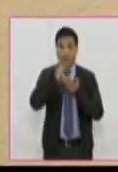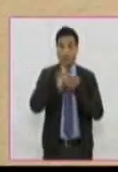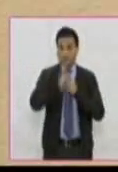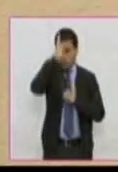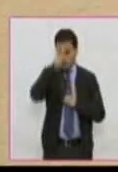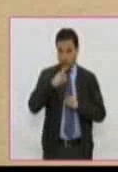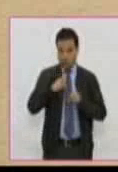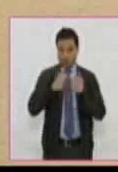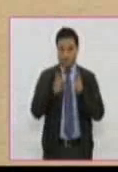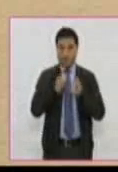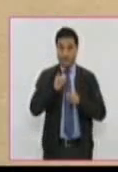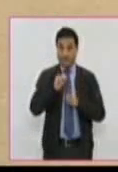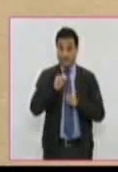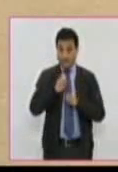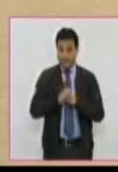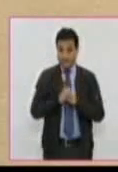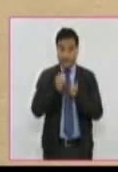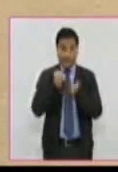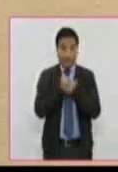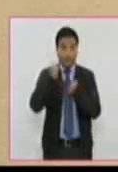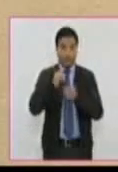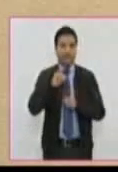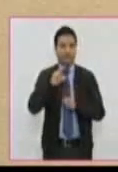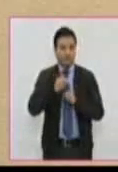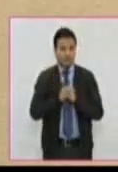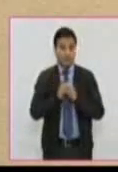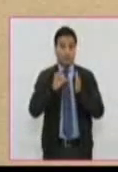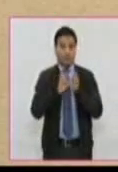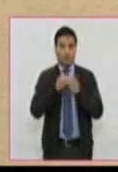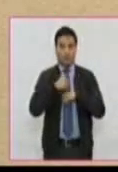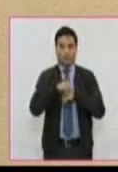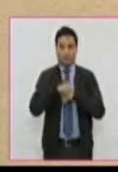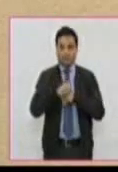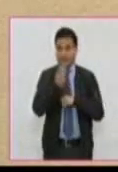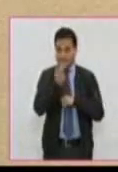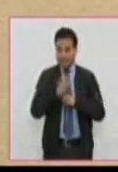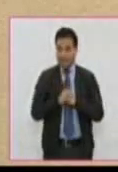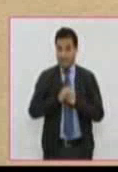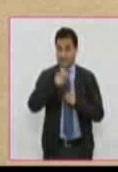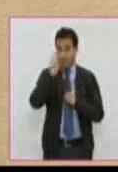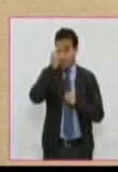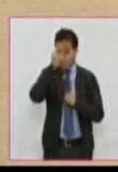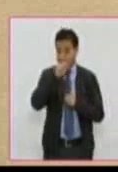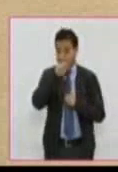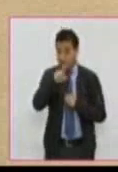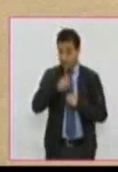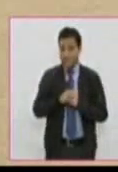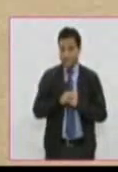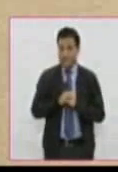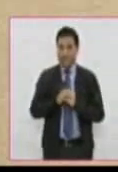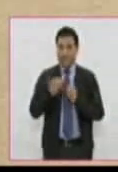no permitir el registro de Encuentro Solidario que el de México Libre, pero bueno, pues no